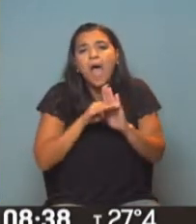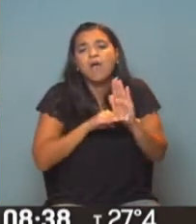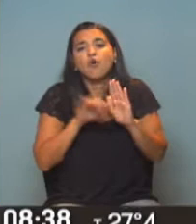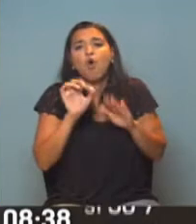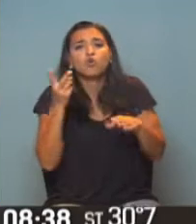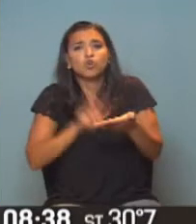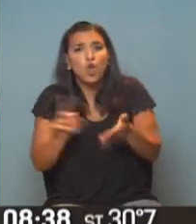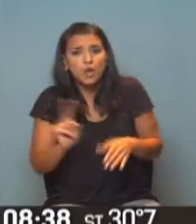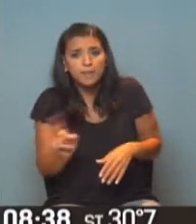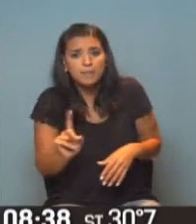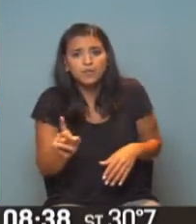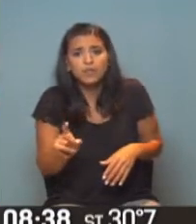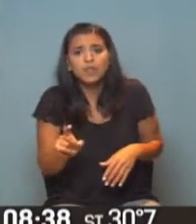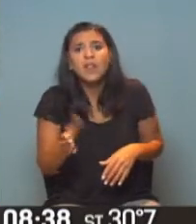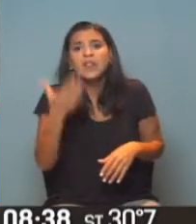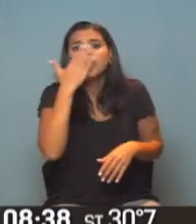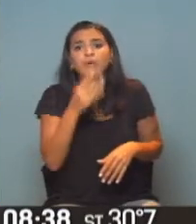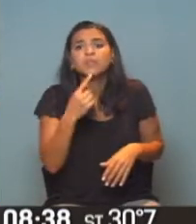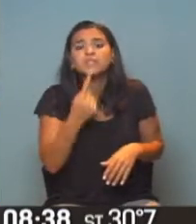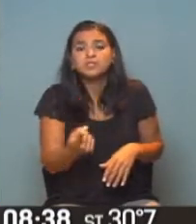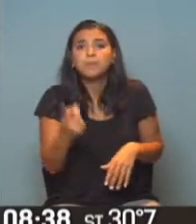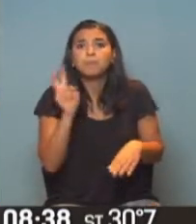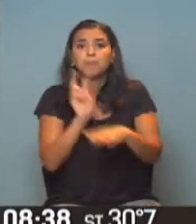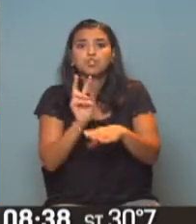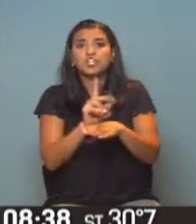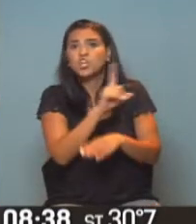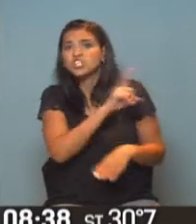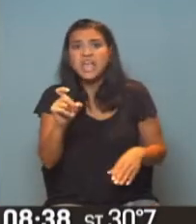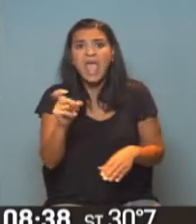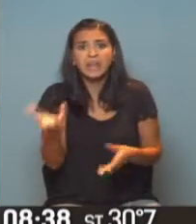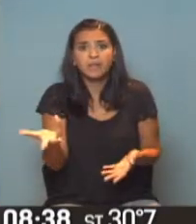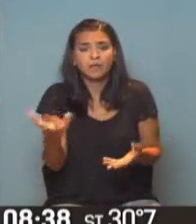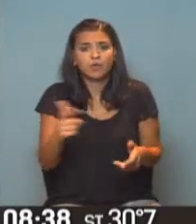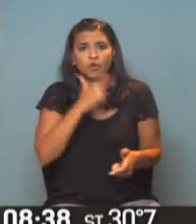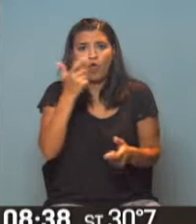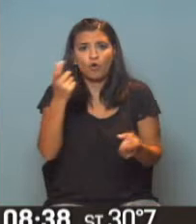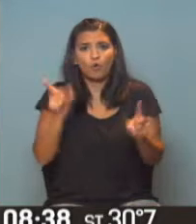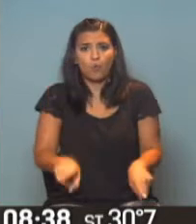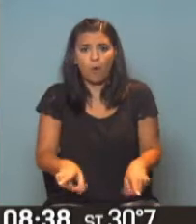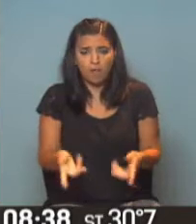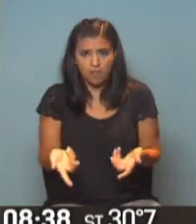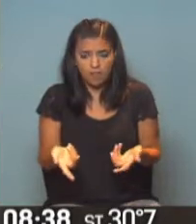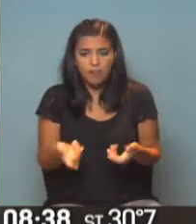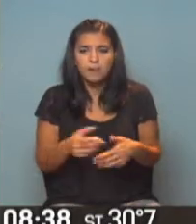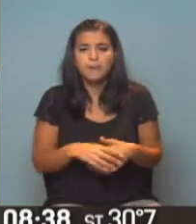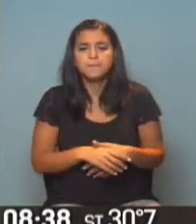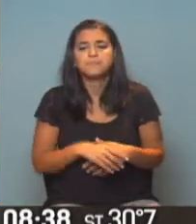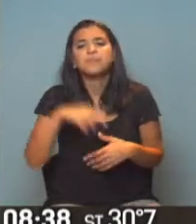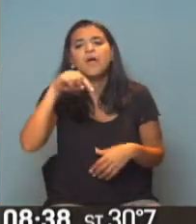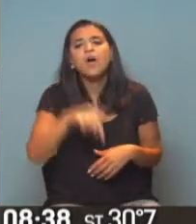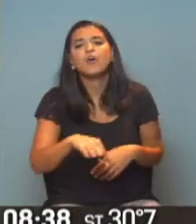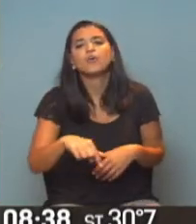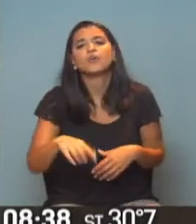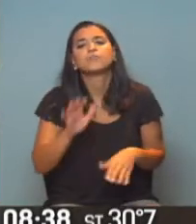repite después uno dice use un protector 100 y me puse colorada en forma luz pongamos ahora en el papel de